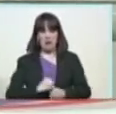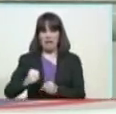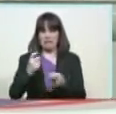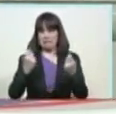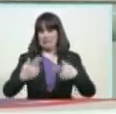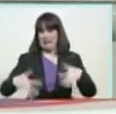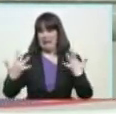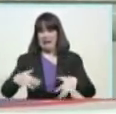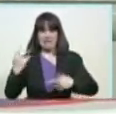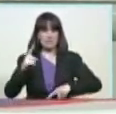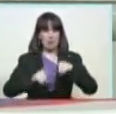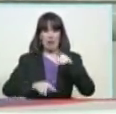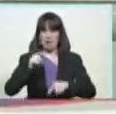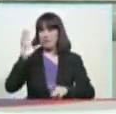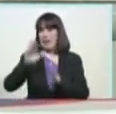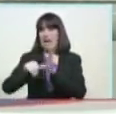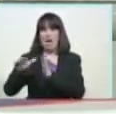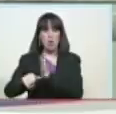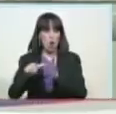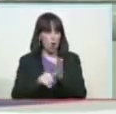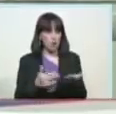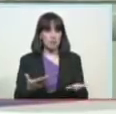especulativo ladrón